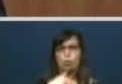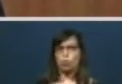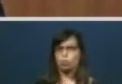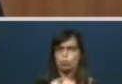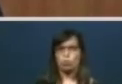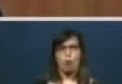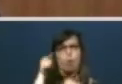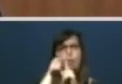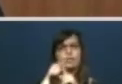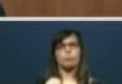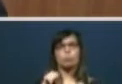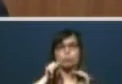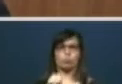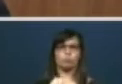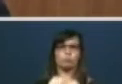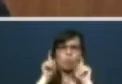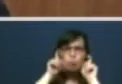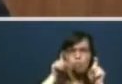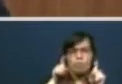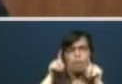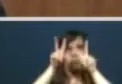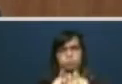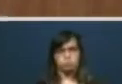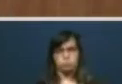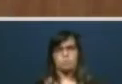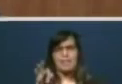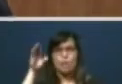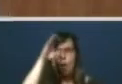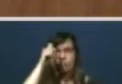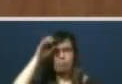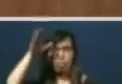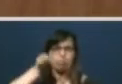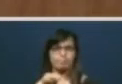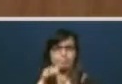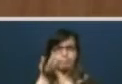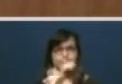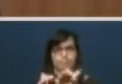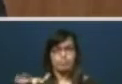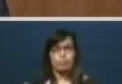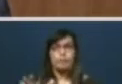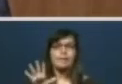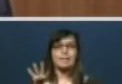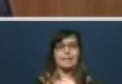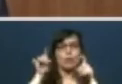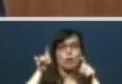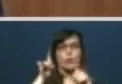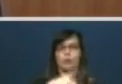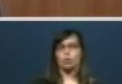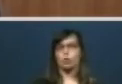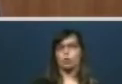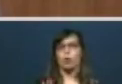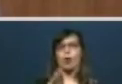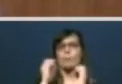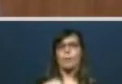investigadora y de transferencia del conocimiento en relación con la docencia hemos aprobado el decreto regulador de las escuelas de doctorado